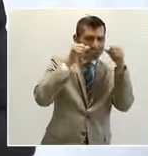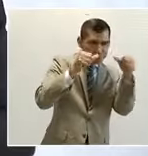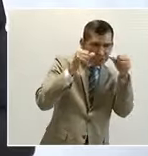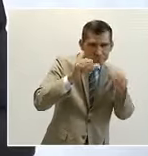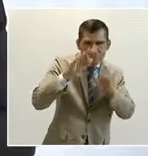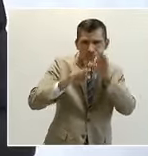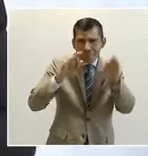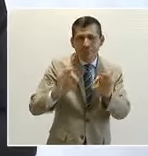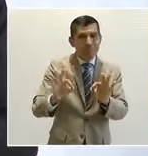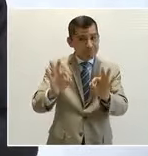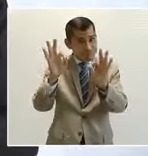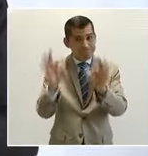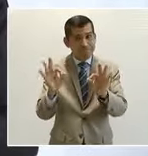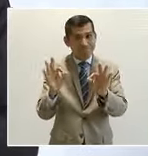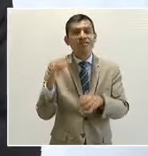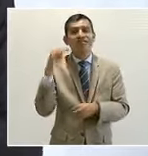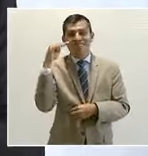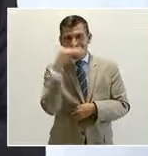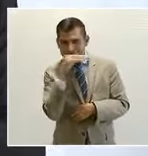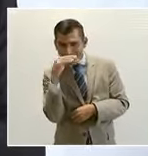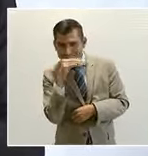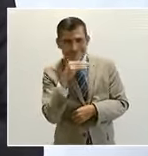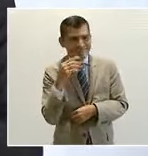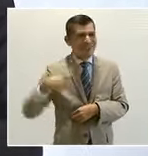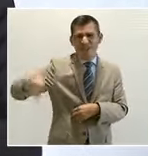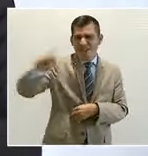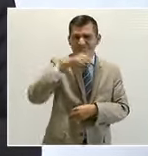calidad gratuita universal